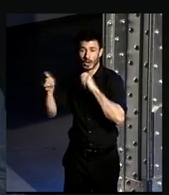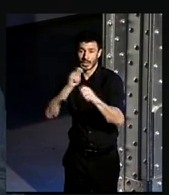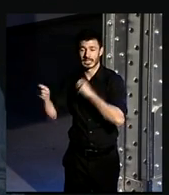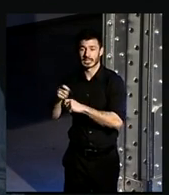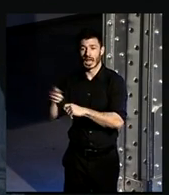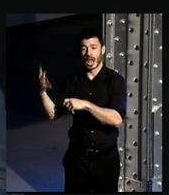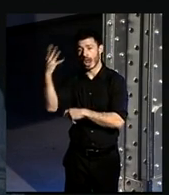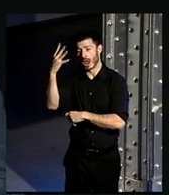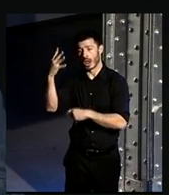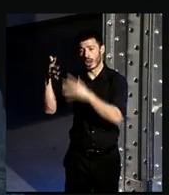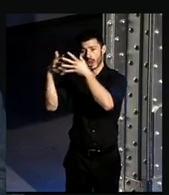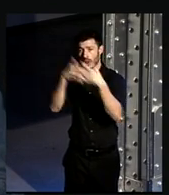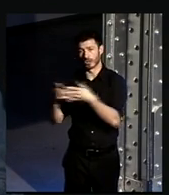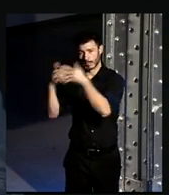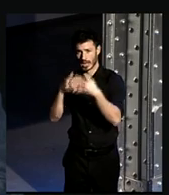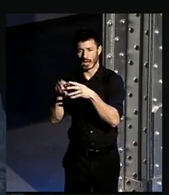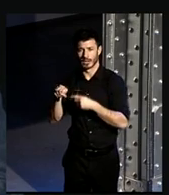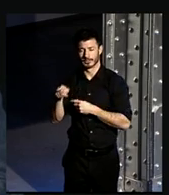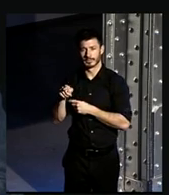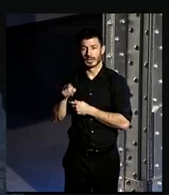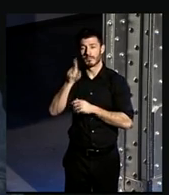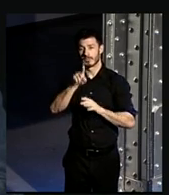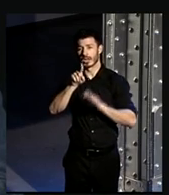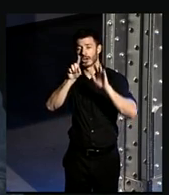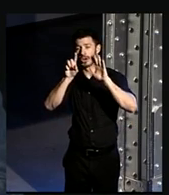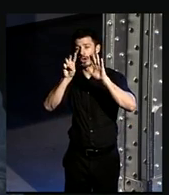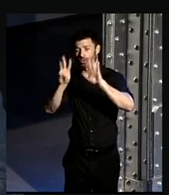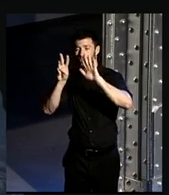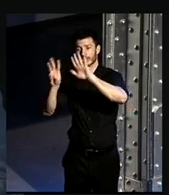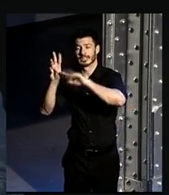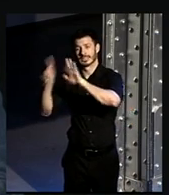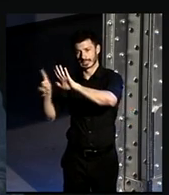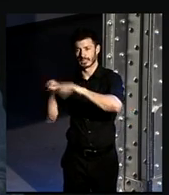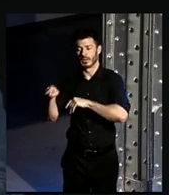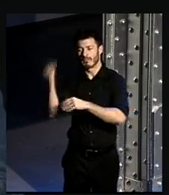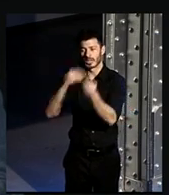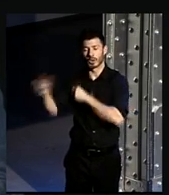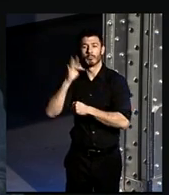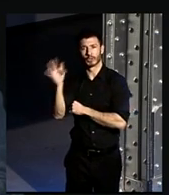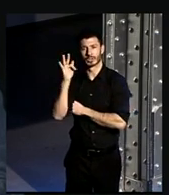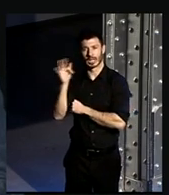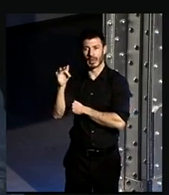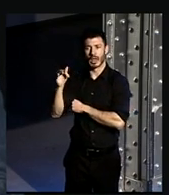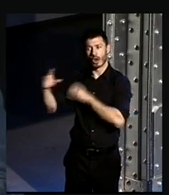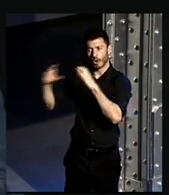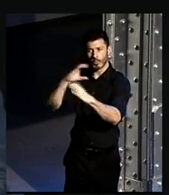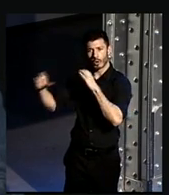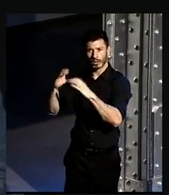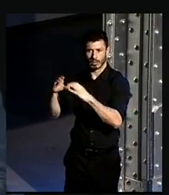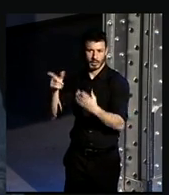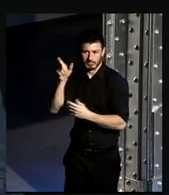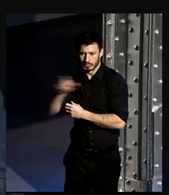Y esta sí que es una visión más optimista, más positiva de un mundo futuro, de las comunicaciones, donde todo el mundo se